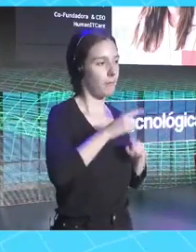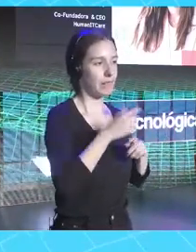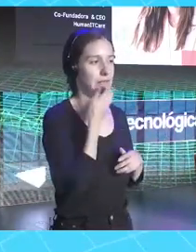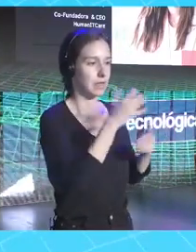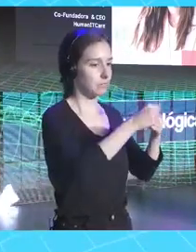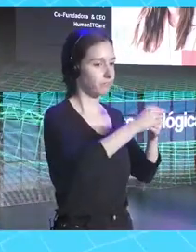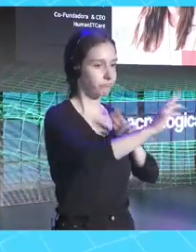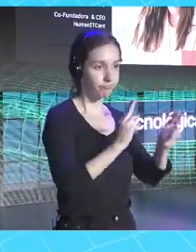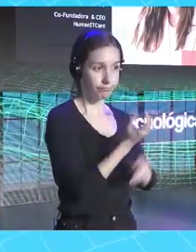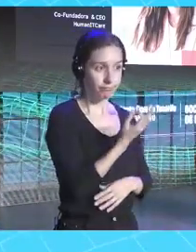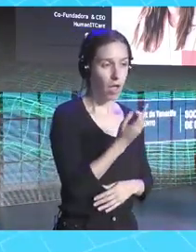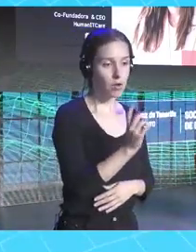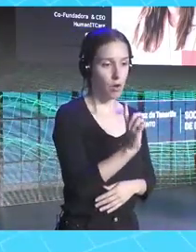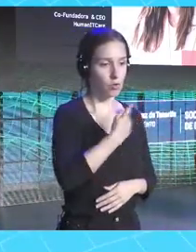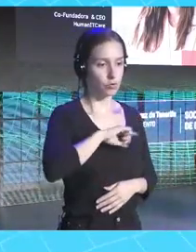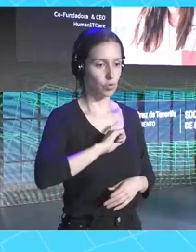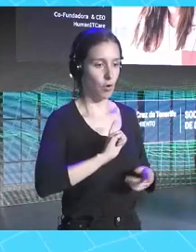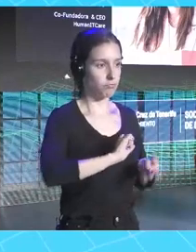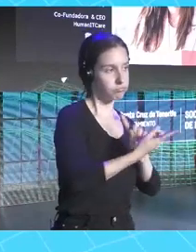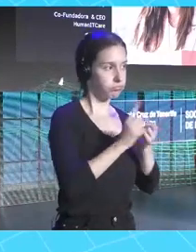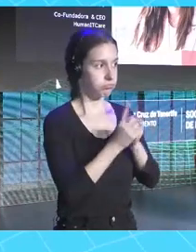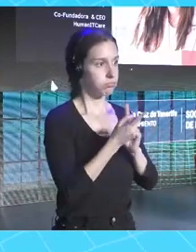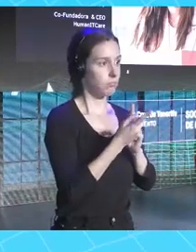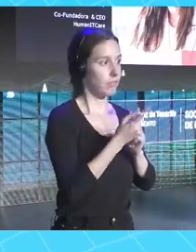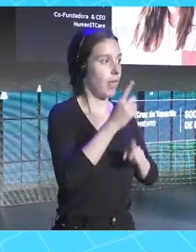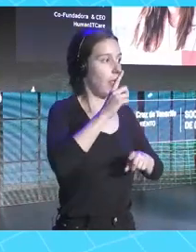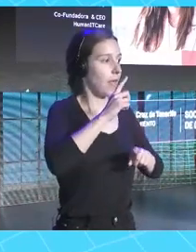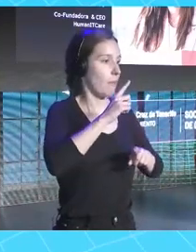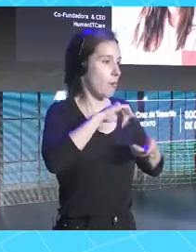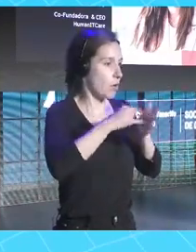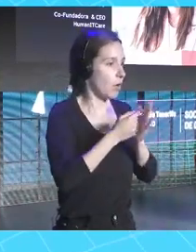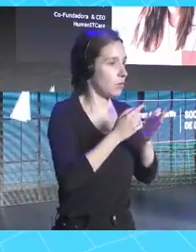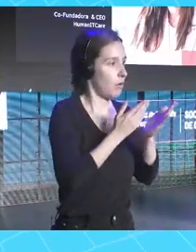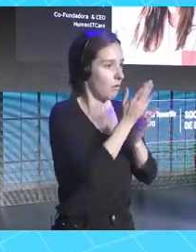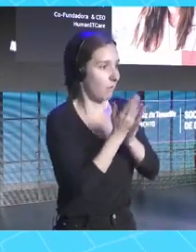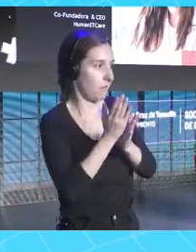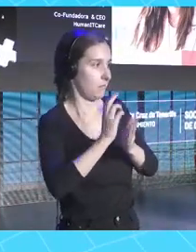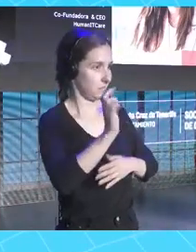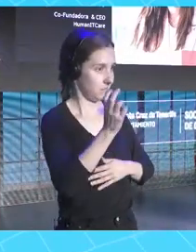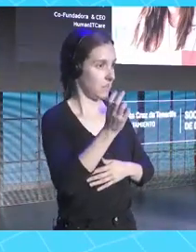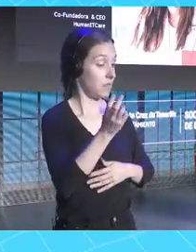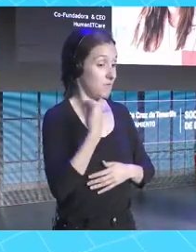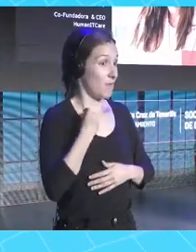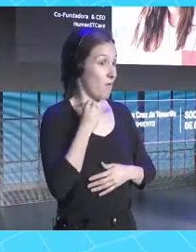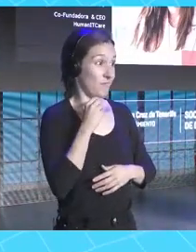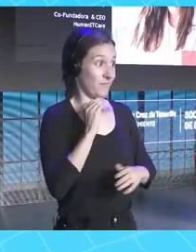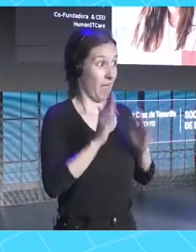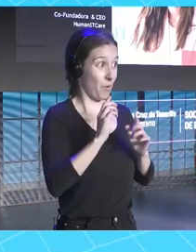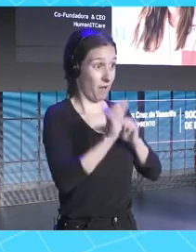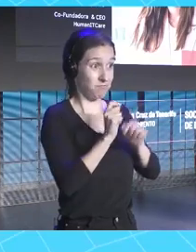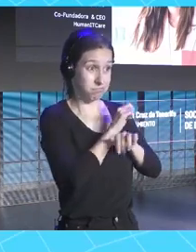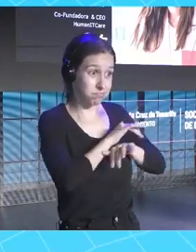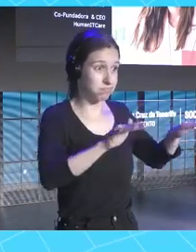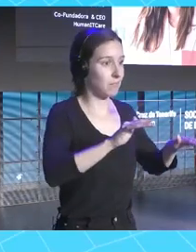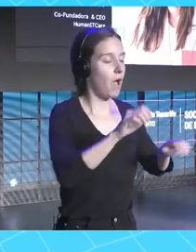contestaba Como debería de contestar hacia otro tipo de producto no Y eso a raíz de la pandemia pues la pandemia para nosotros sí que fue un punto